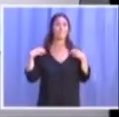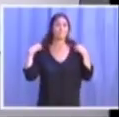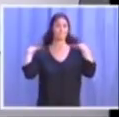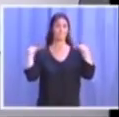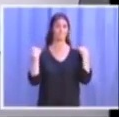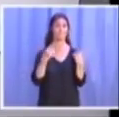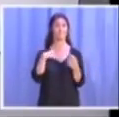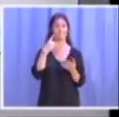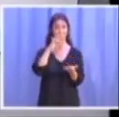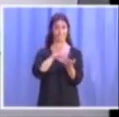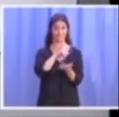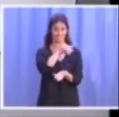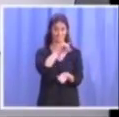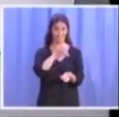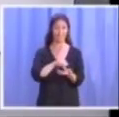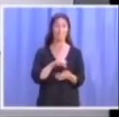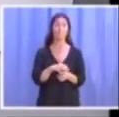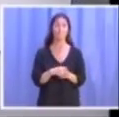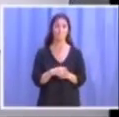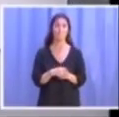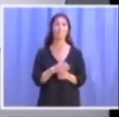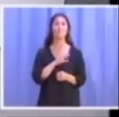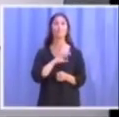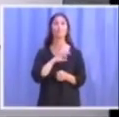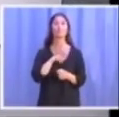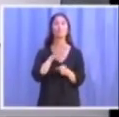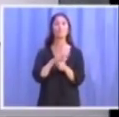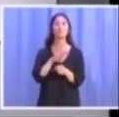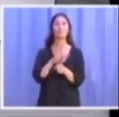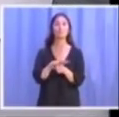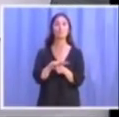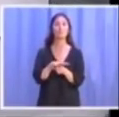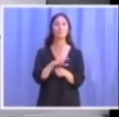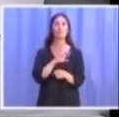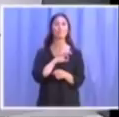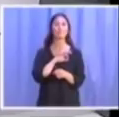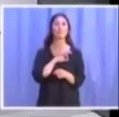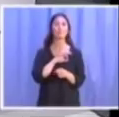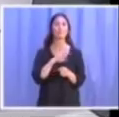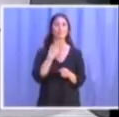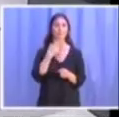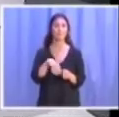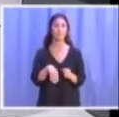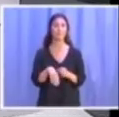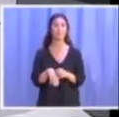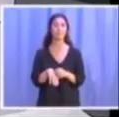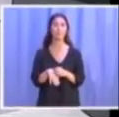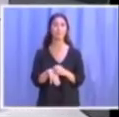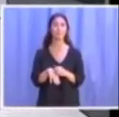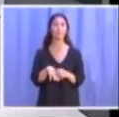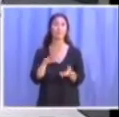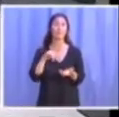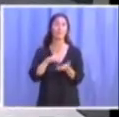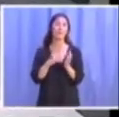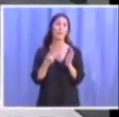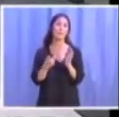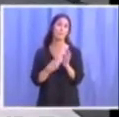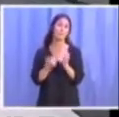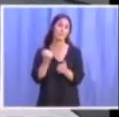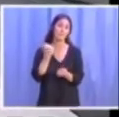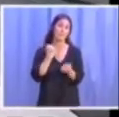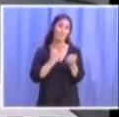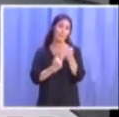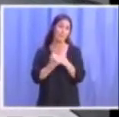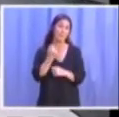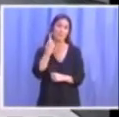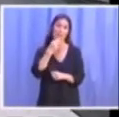Nos lo contará cuando llegue su turno. Señora Gutiérrez. Señor Cuenca, no señor Cuenta. Bueno, los planes económicos, por encima de todo, tienen que